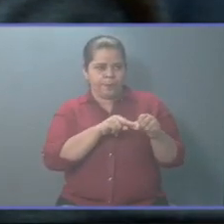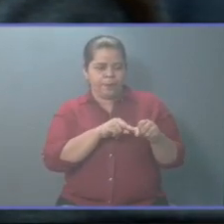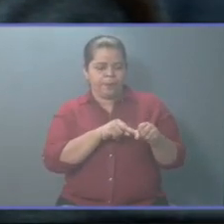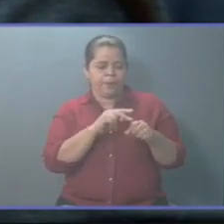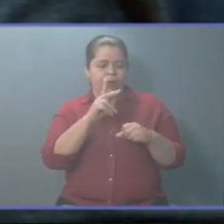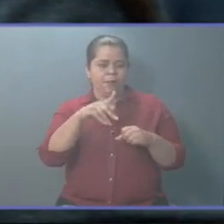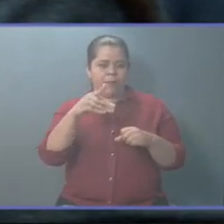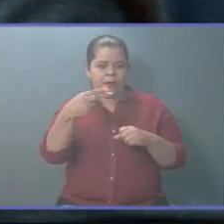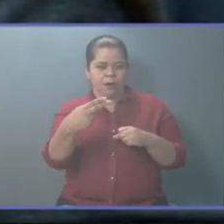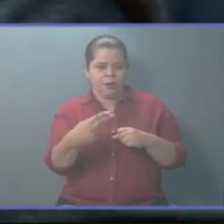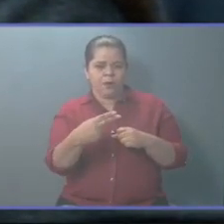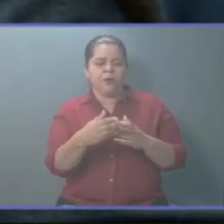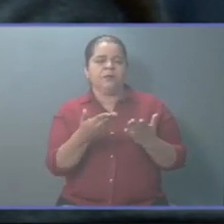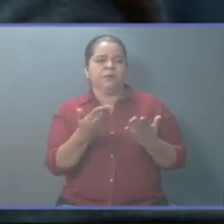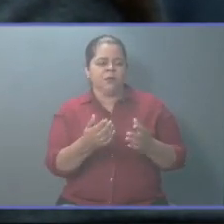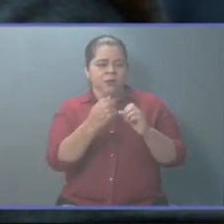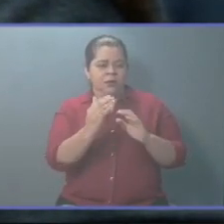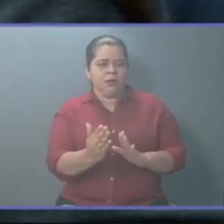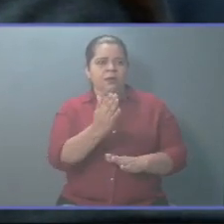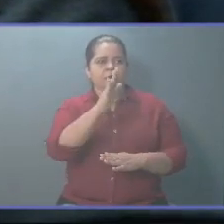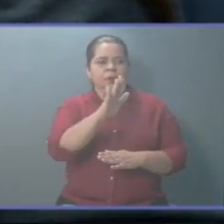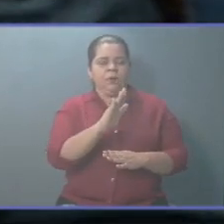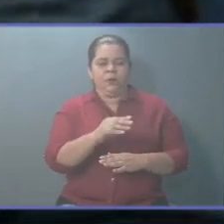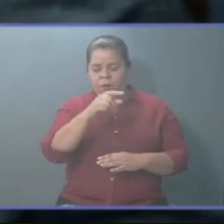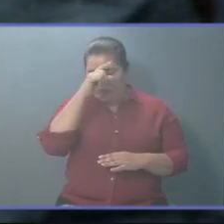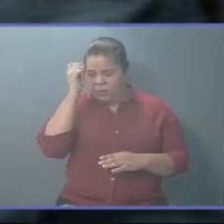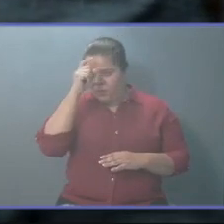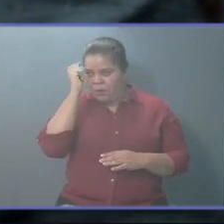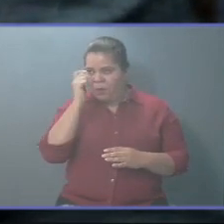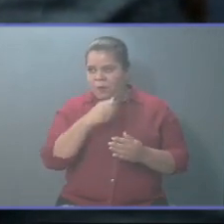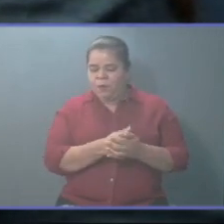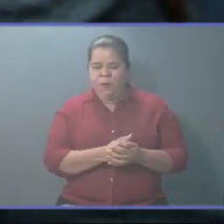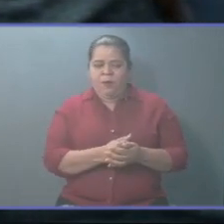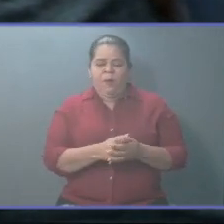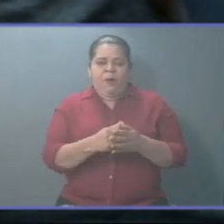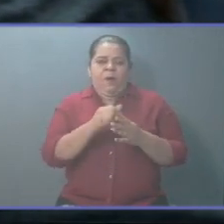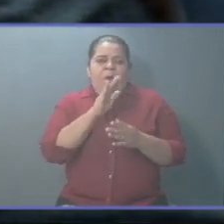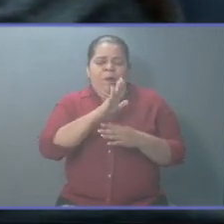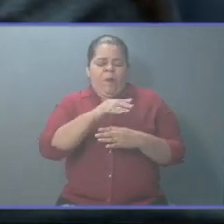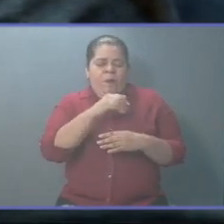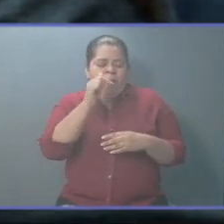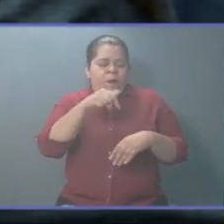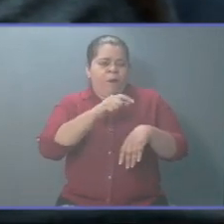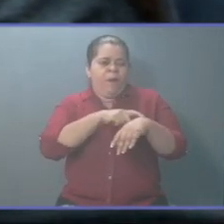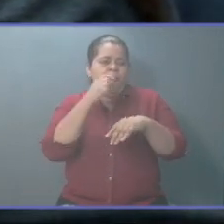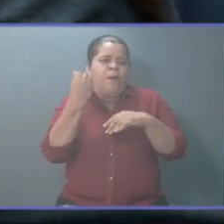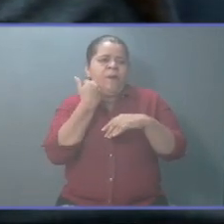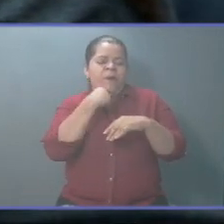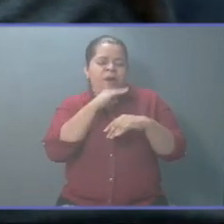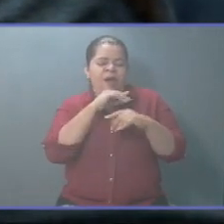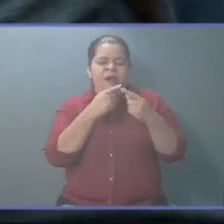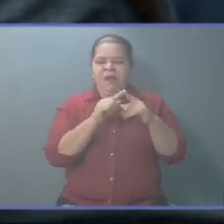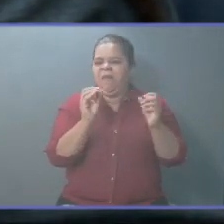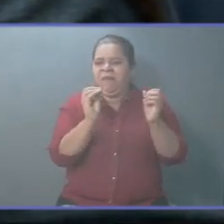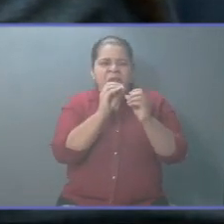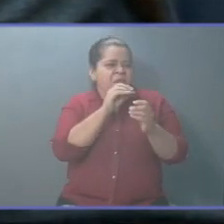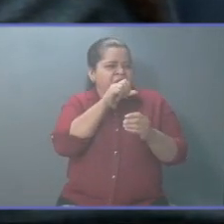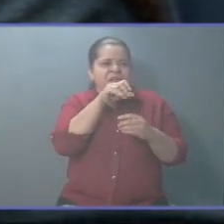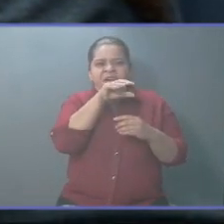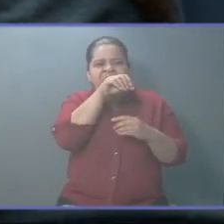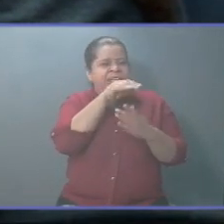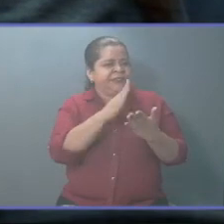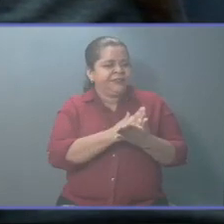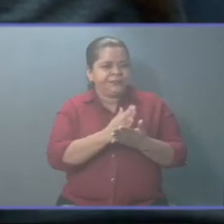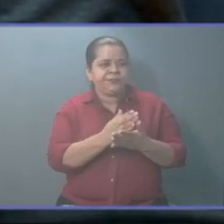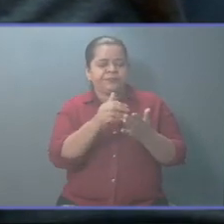para poder enfrentar sus funciones en la pandemia. Pero resulta que no les dieron eso, sino